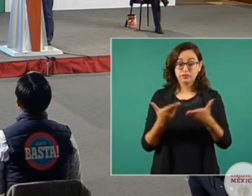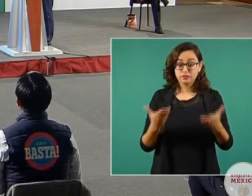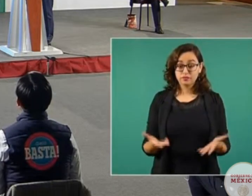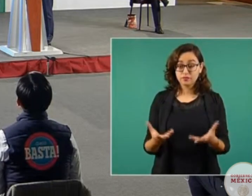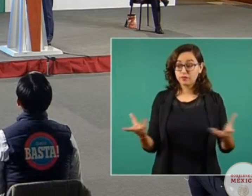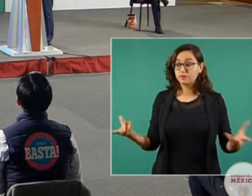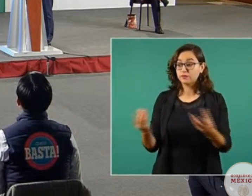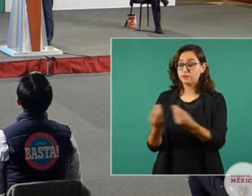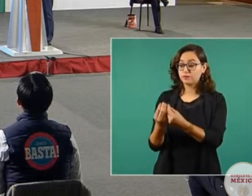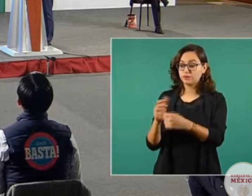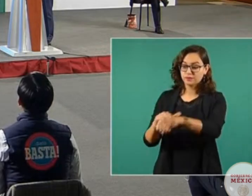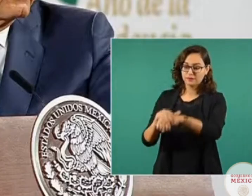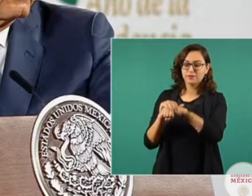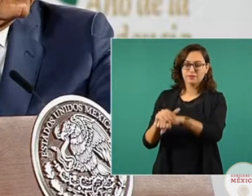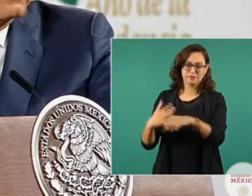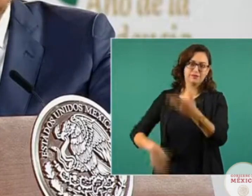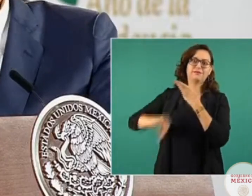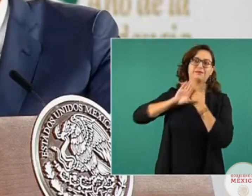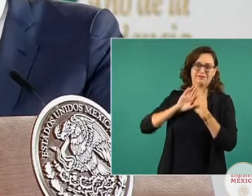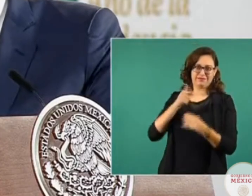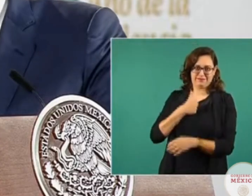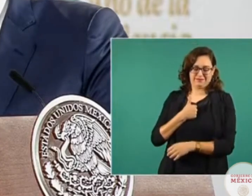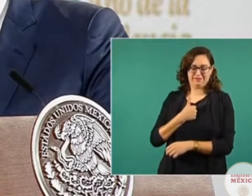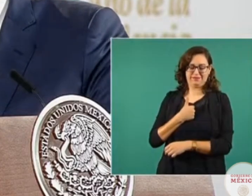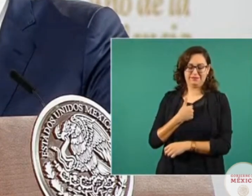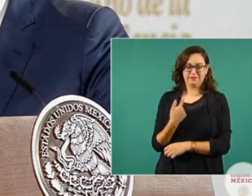ya se olvida esto.